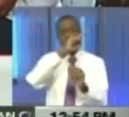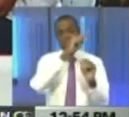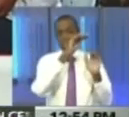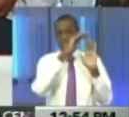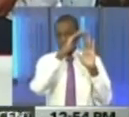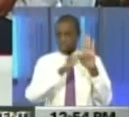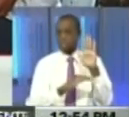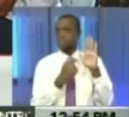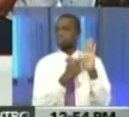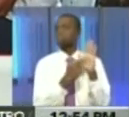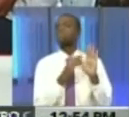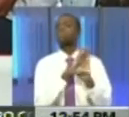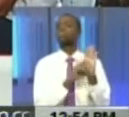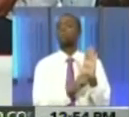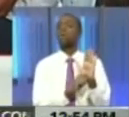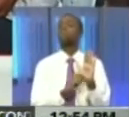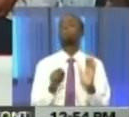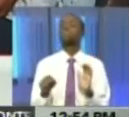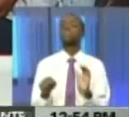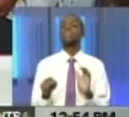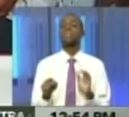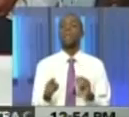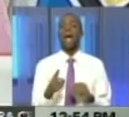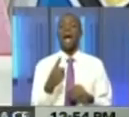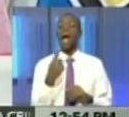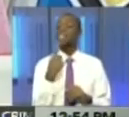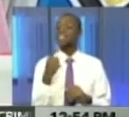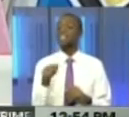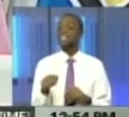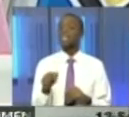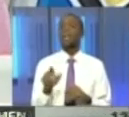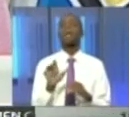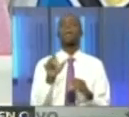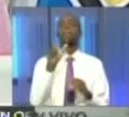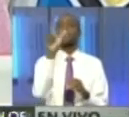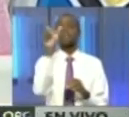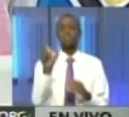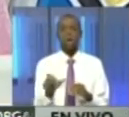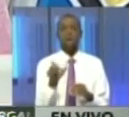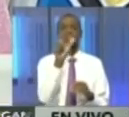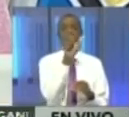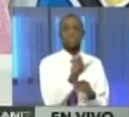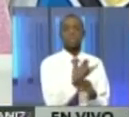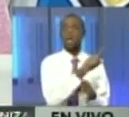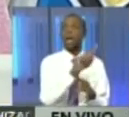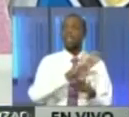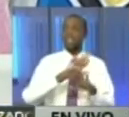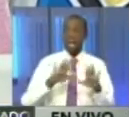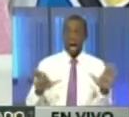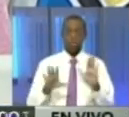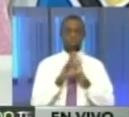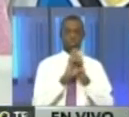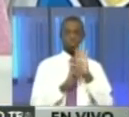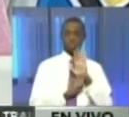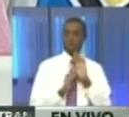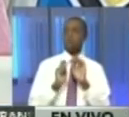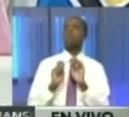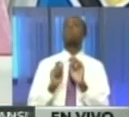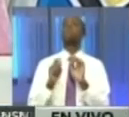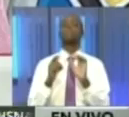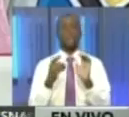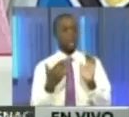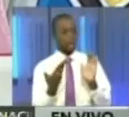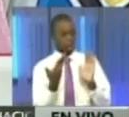aquí se tienen lo que son los derechos de aquellos que tienen por Constitución el derecho a